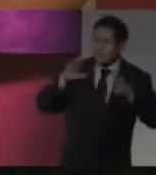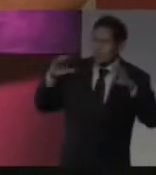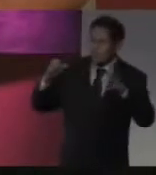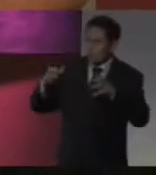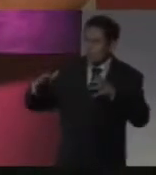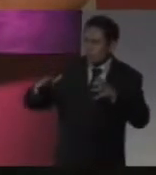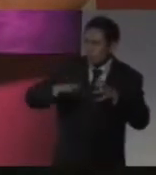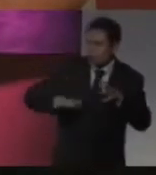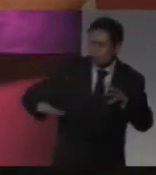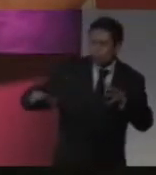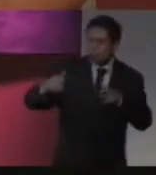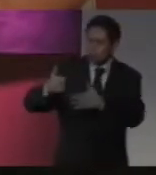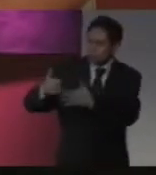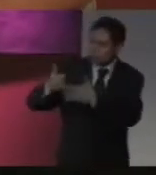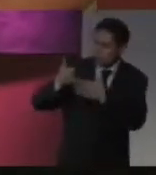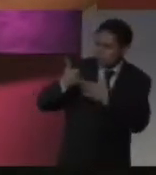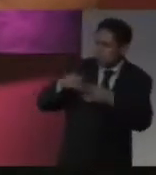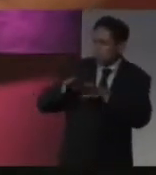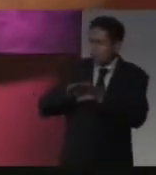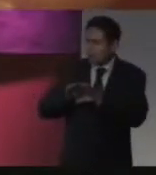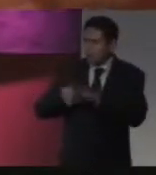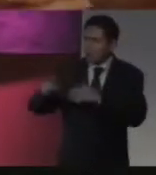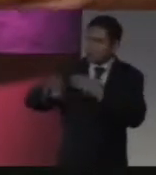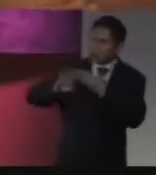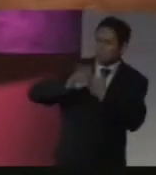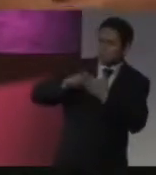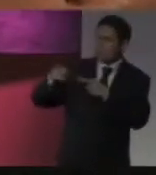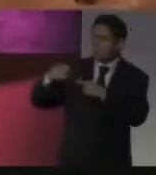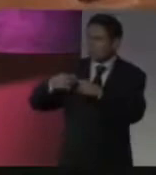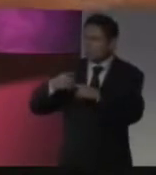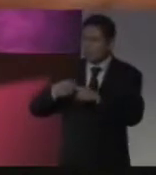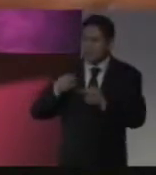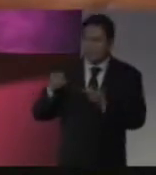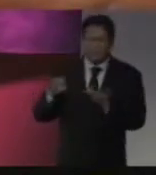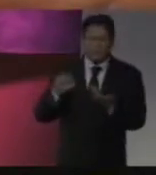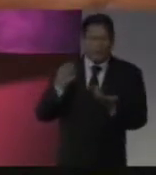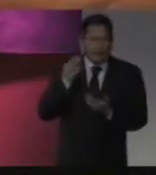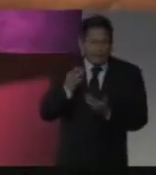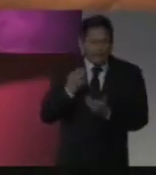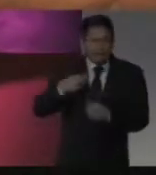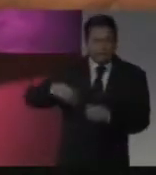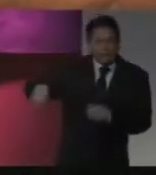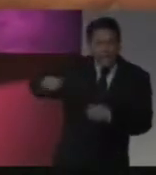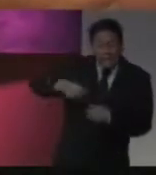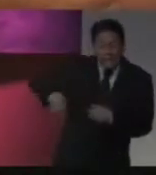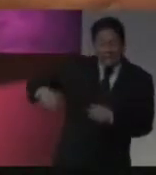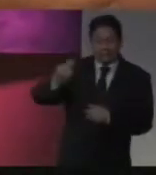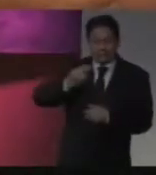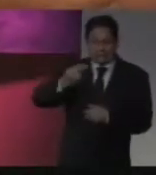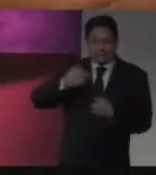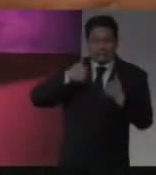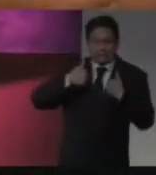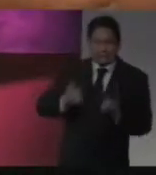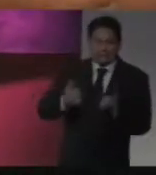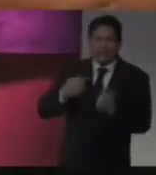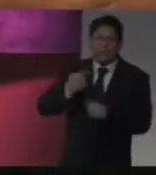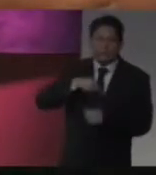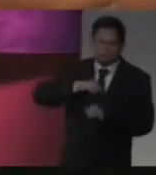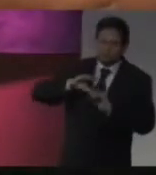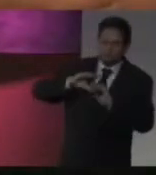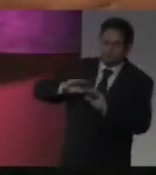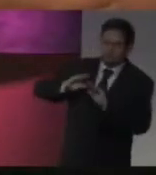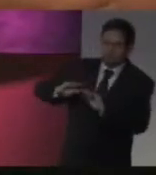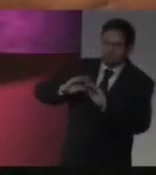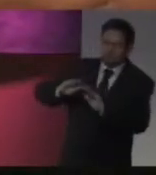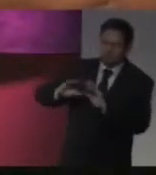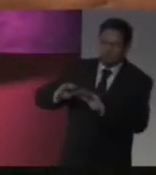Y que nos implican en la violencia a todos y todas. Entonces, no se trata, ese fue el primer logro, no se